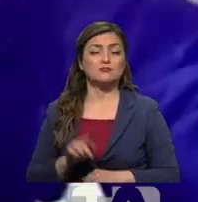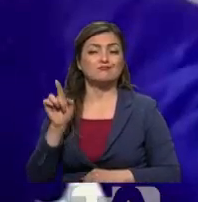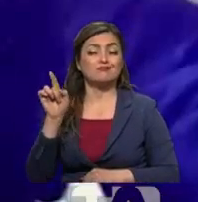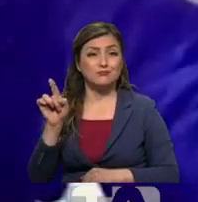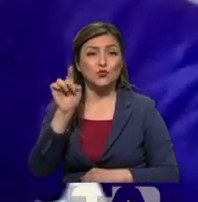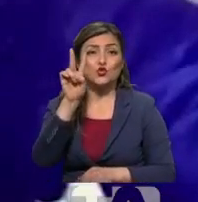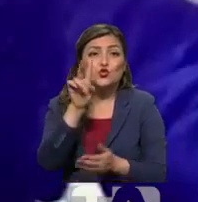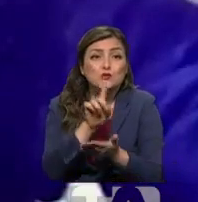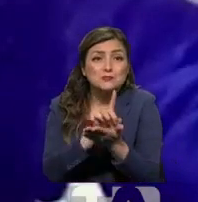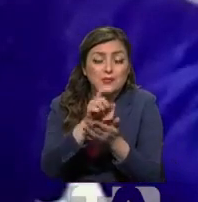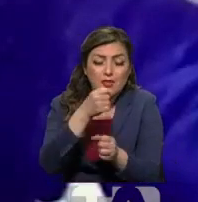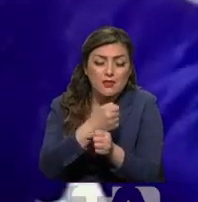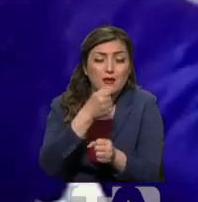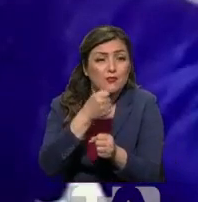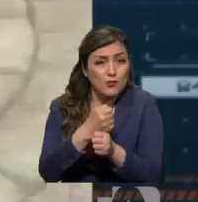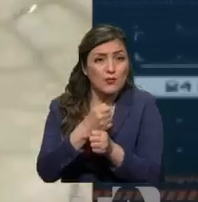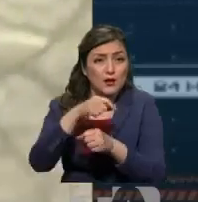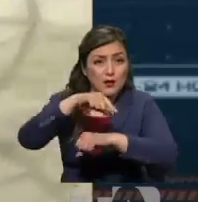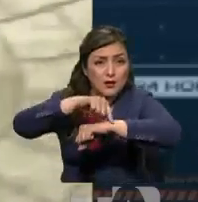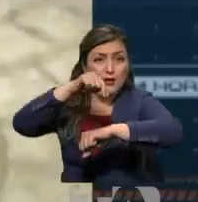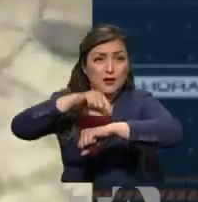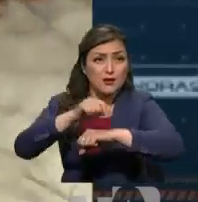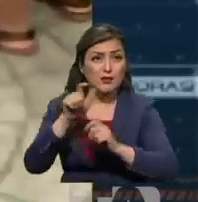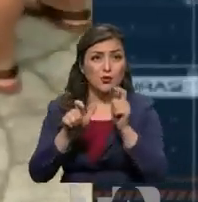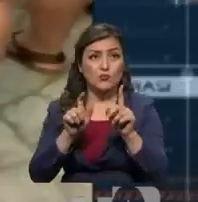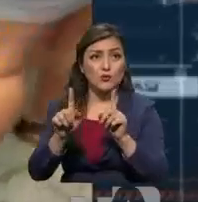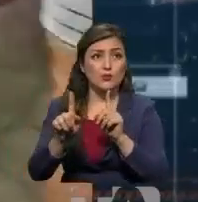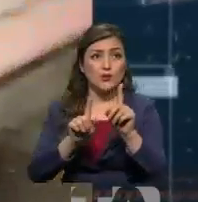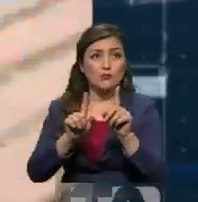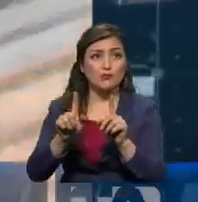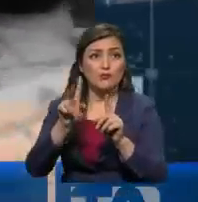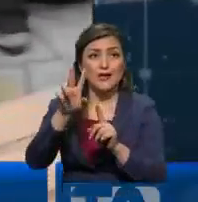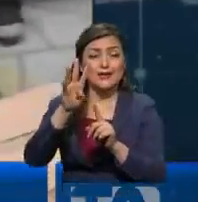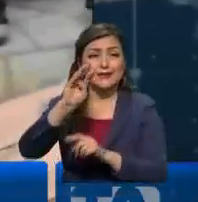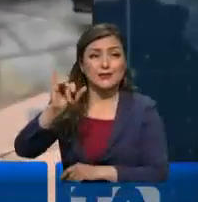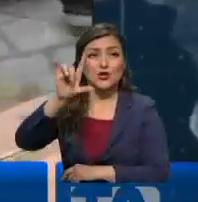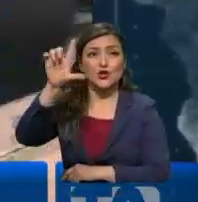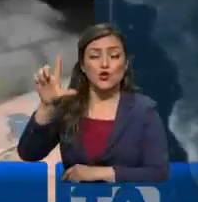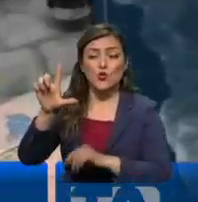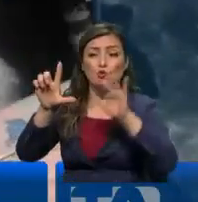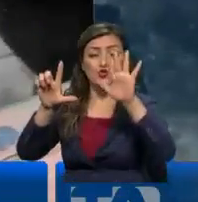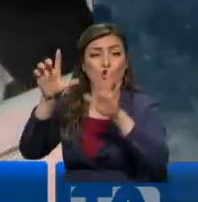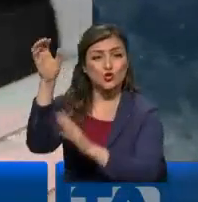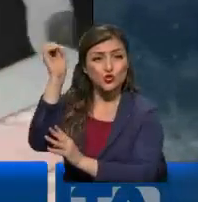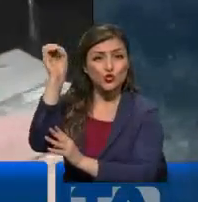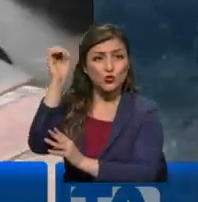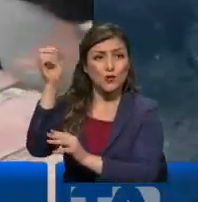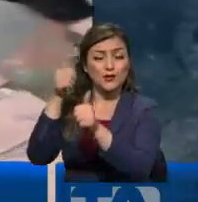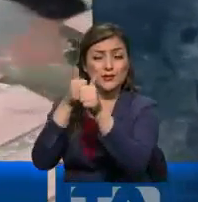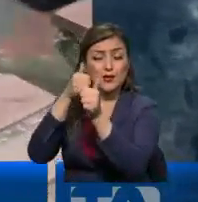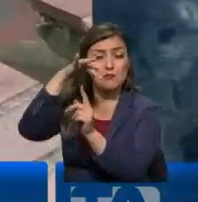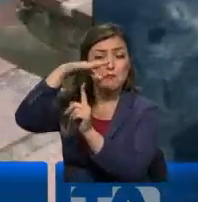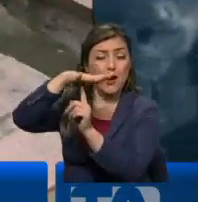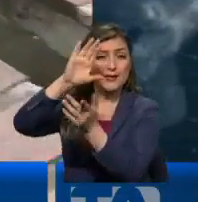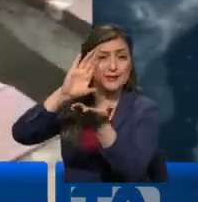tan solo 2 semanas laborando en el distrito Quevedo. Los transeúntes que pasaban por las calles 26 de julio en la avenida 7 de octubre, cerca del Parque